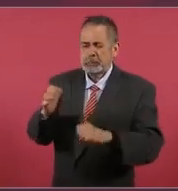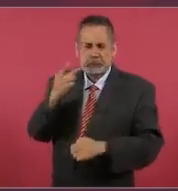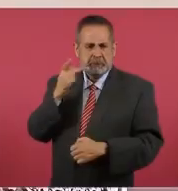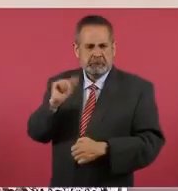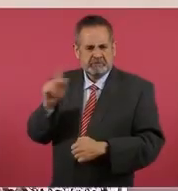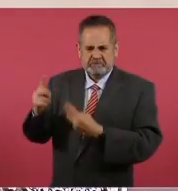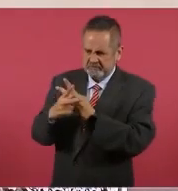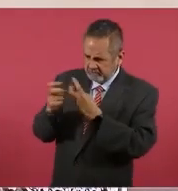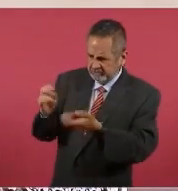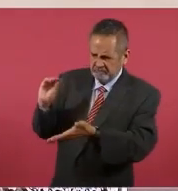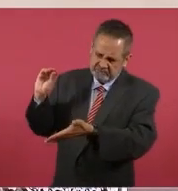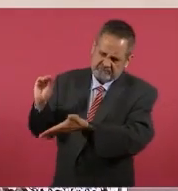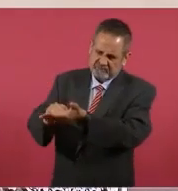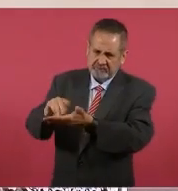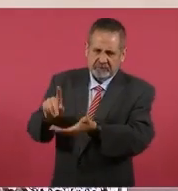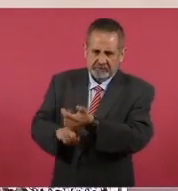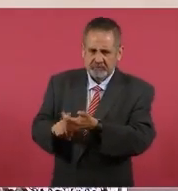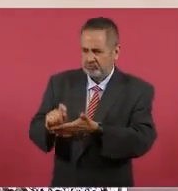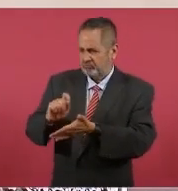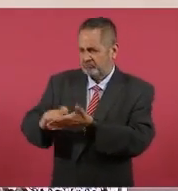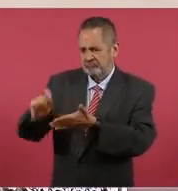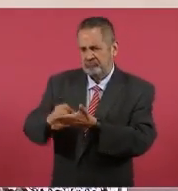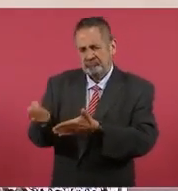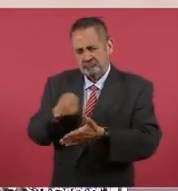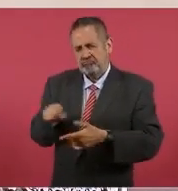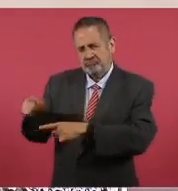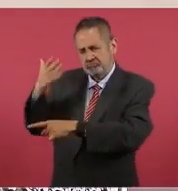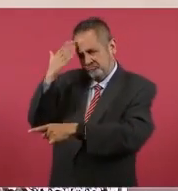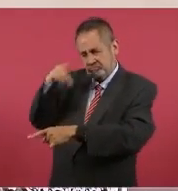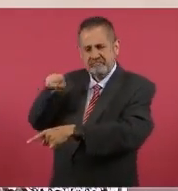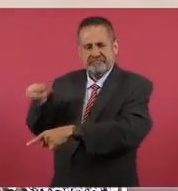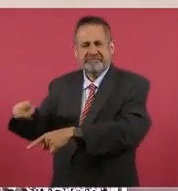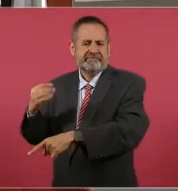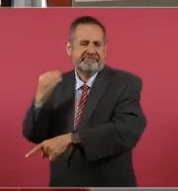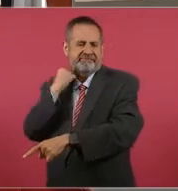escríbalo bien, con buen estilo, porque usted